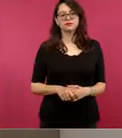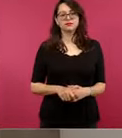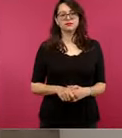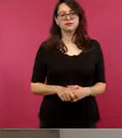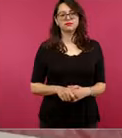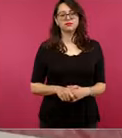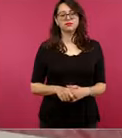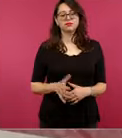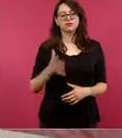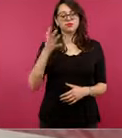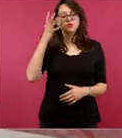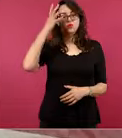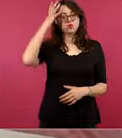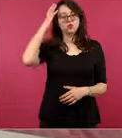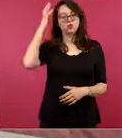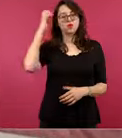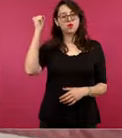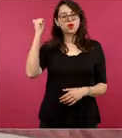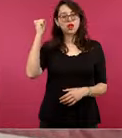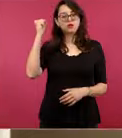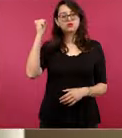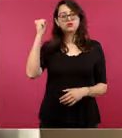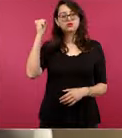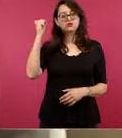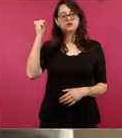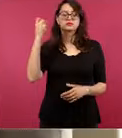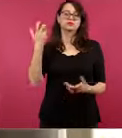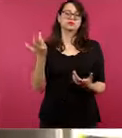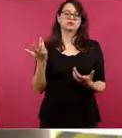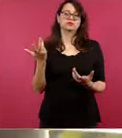Morelos, que decía que había que